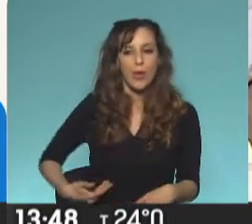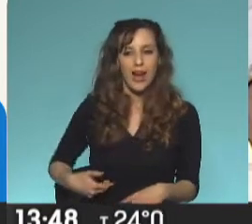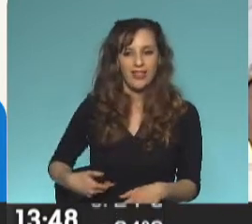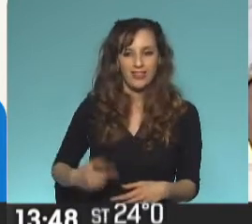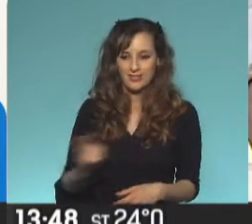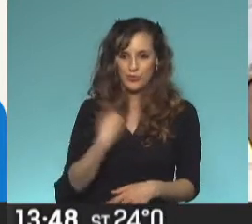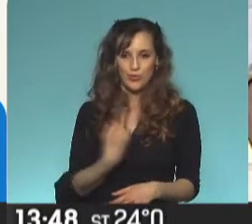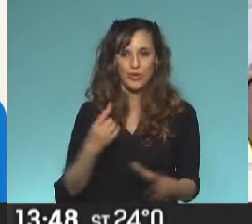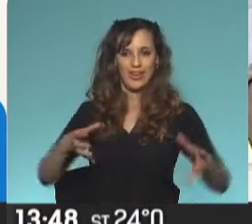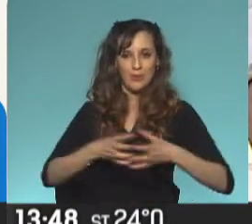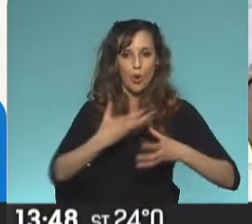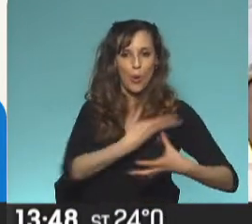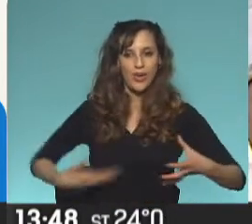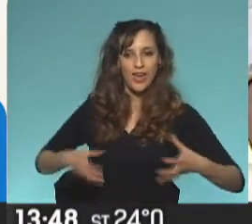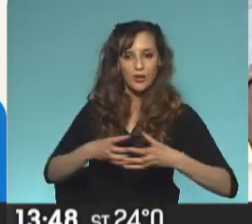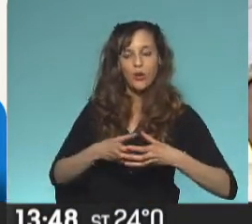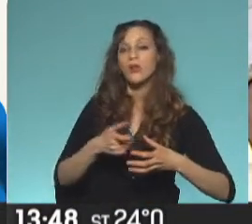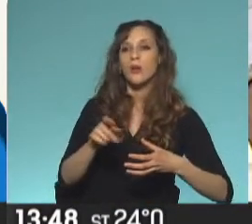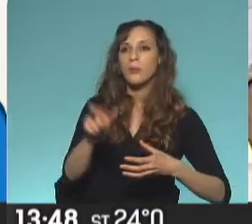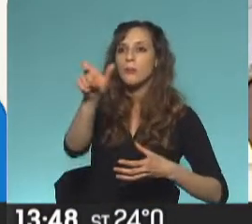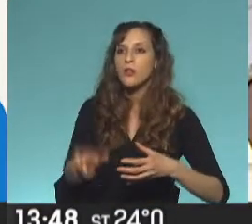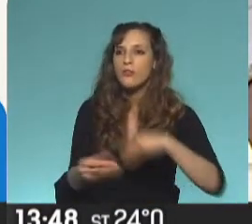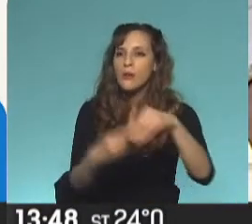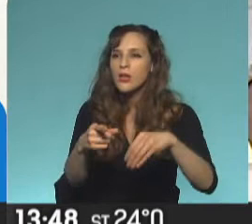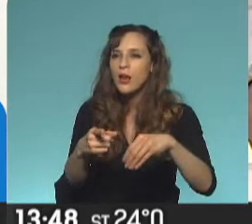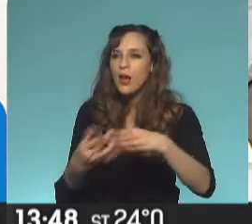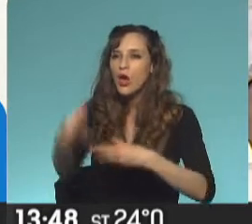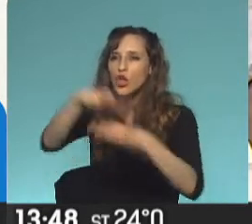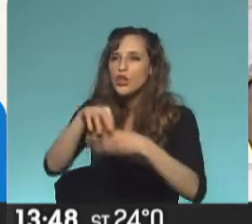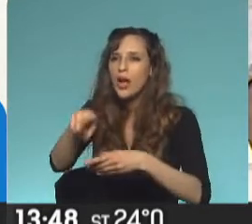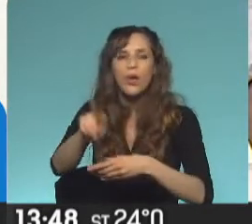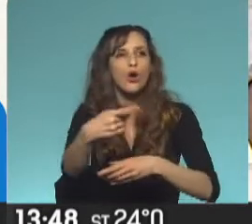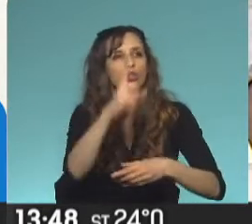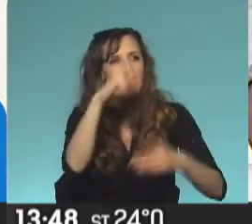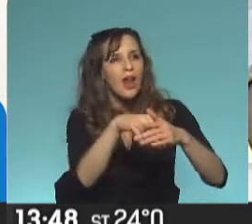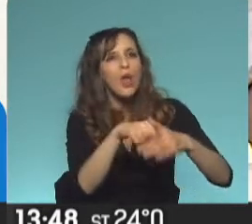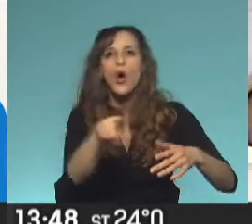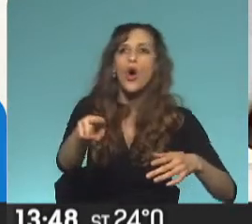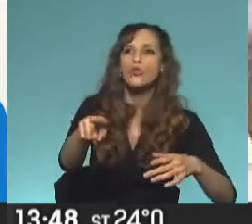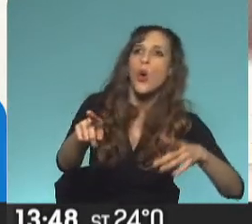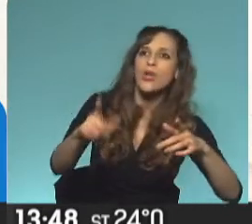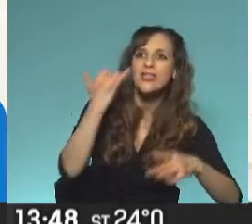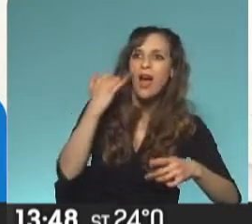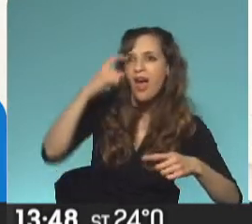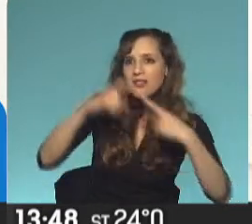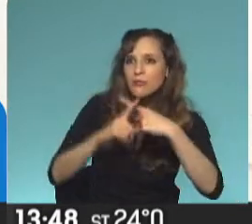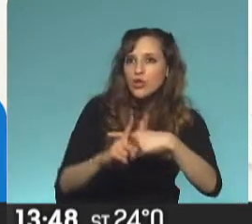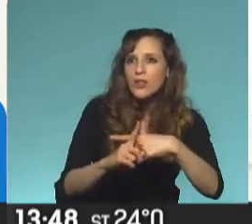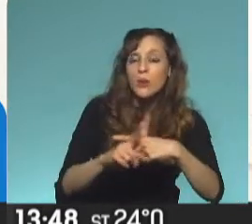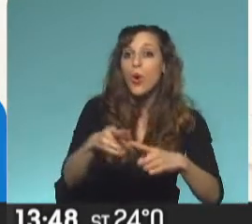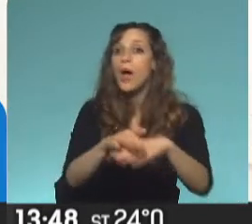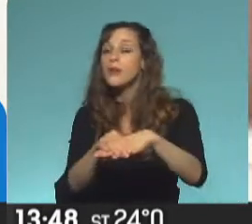la gente cuando ve con parientes se contaba que aquel de más allá está internado que el otro lo tuvo que un amigo con